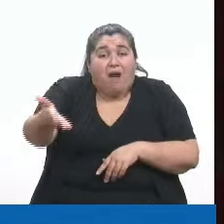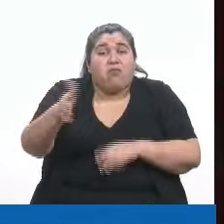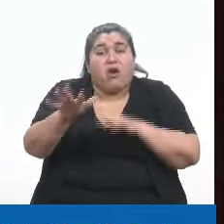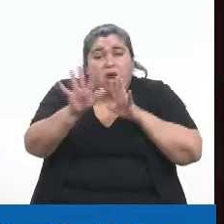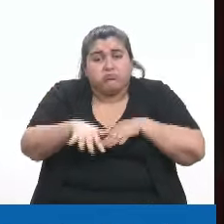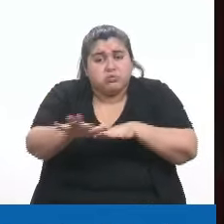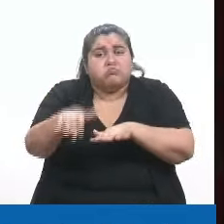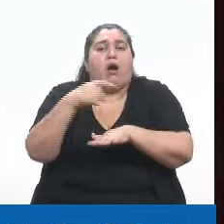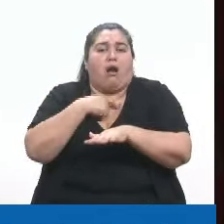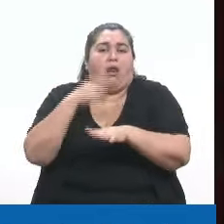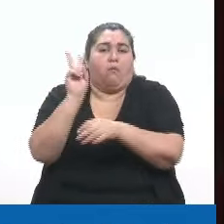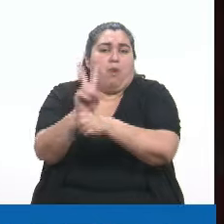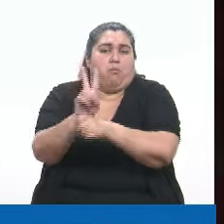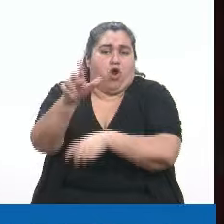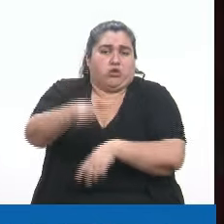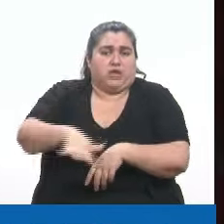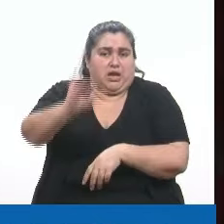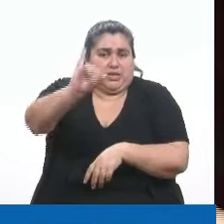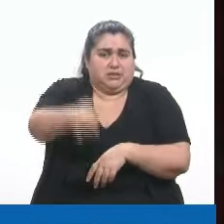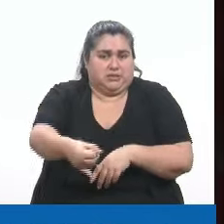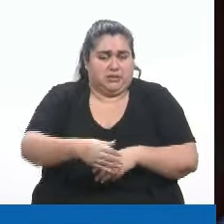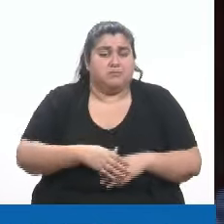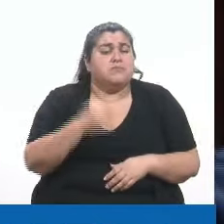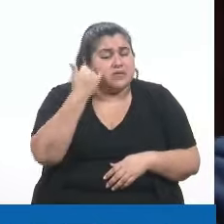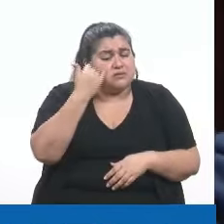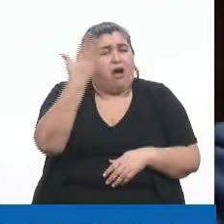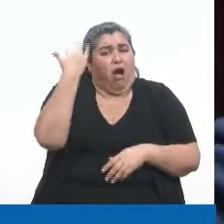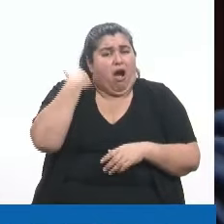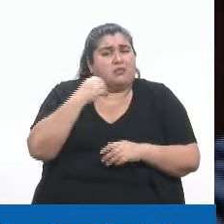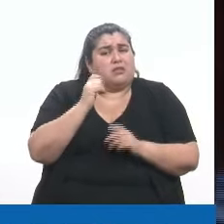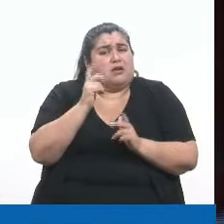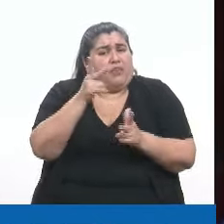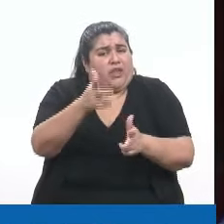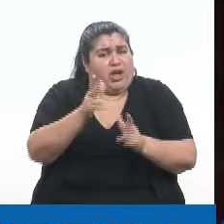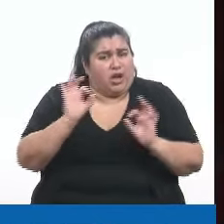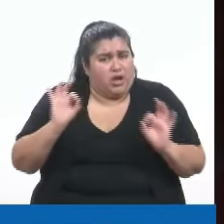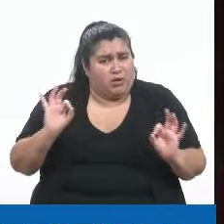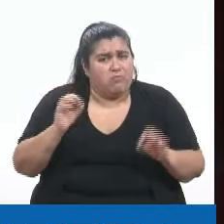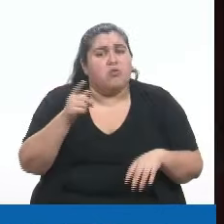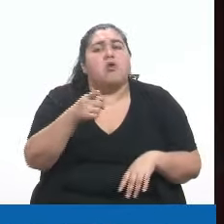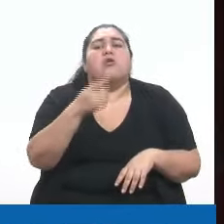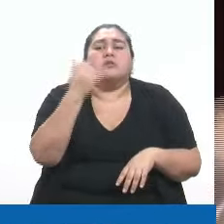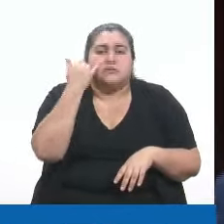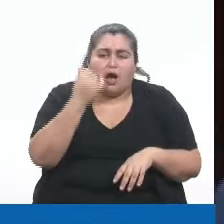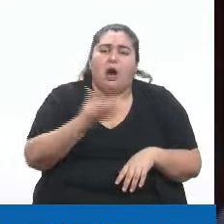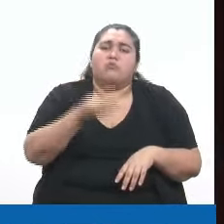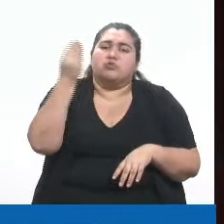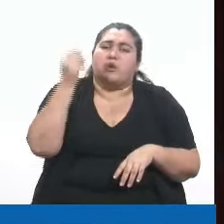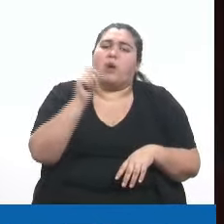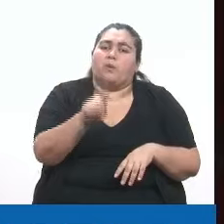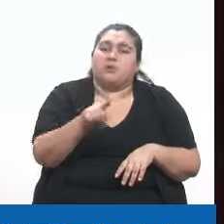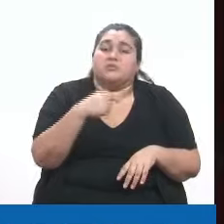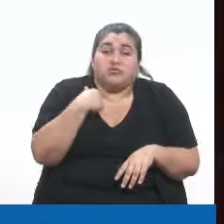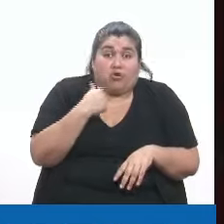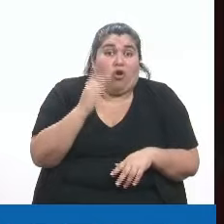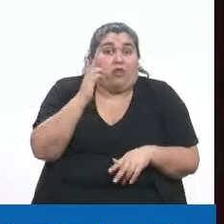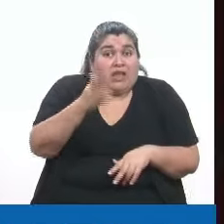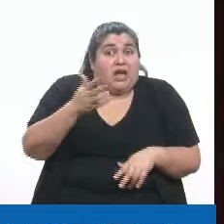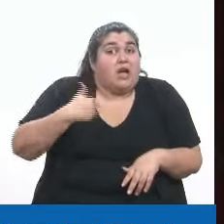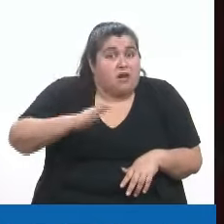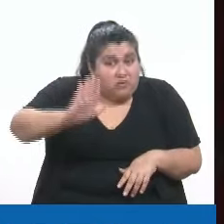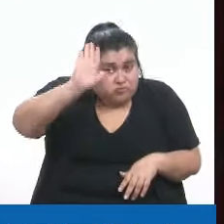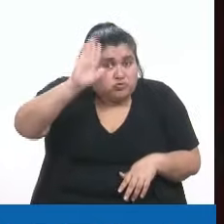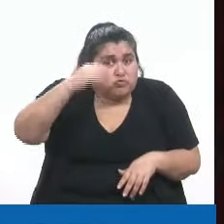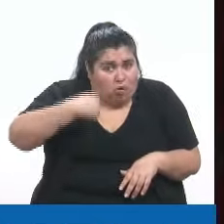intención lo dijimos desde un primer momento y tienen todas las intervenciones que yo misma hice porque yo fuei la que denunci dos